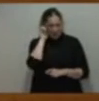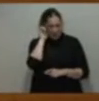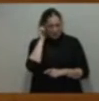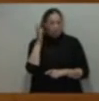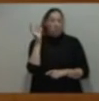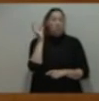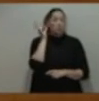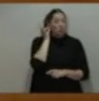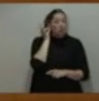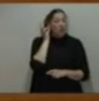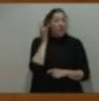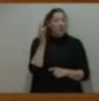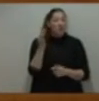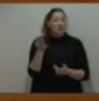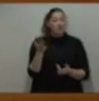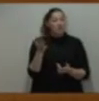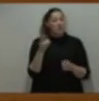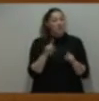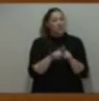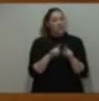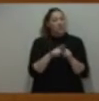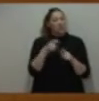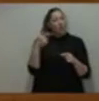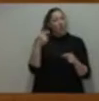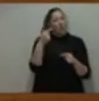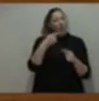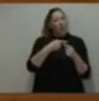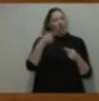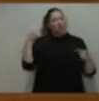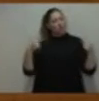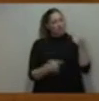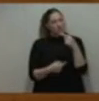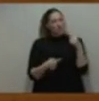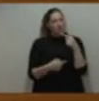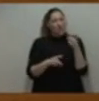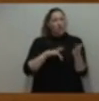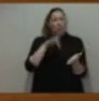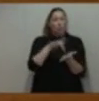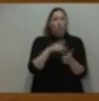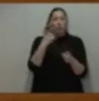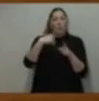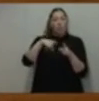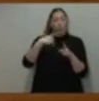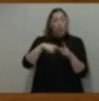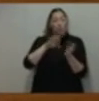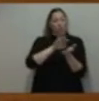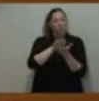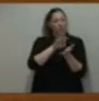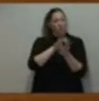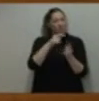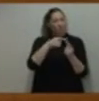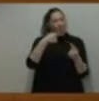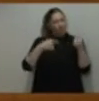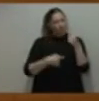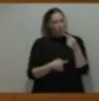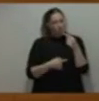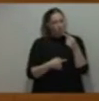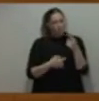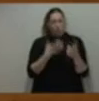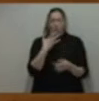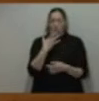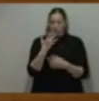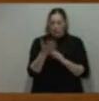sabemos, de serias desventajas estructurales a la hora de acceder a productos y servicios. Podríamos hablar, en el caso que